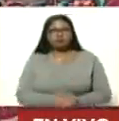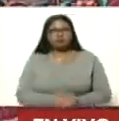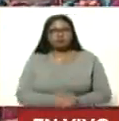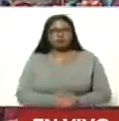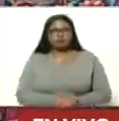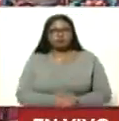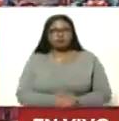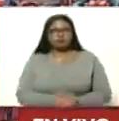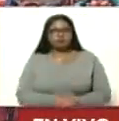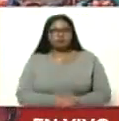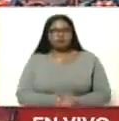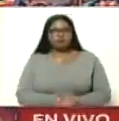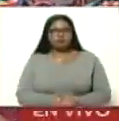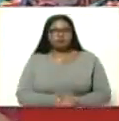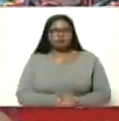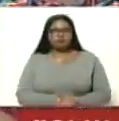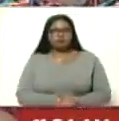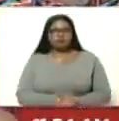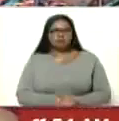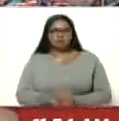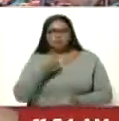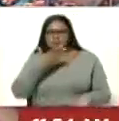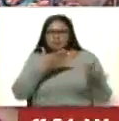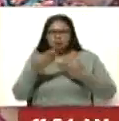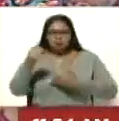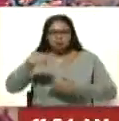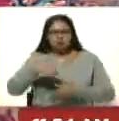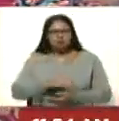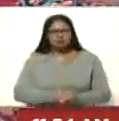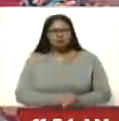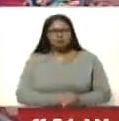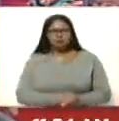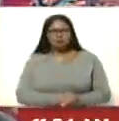señor Sergei Melik Bedrasov. Bienvenido, compañero.